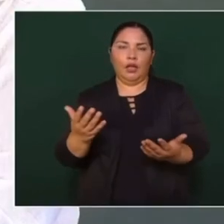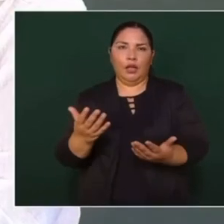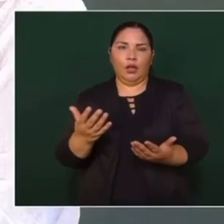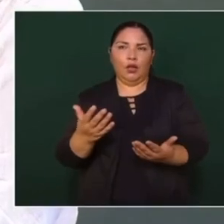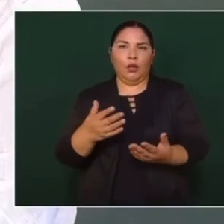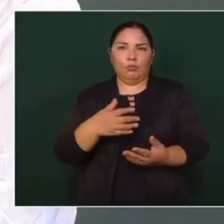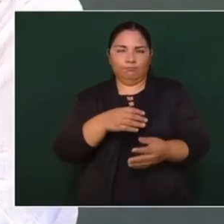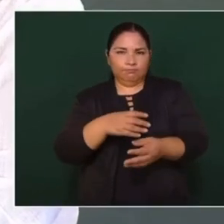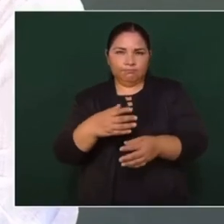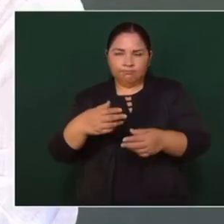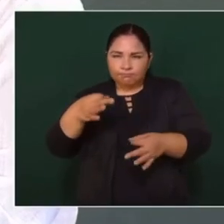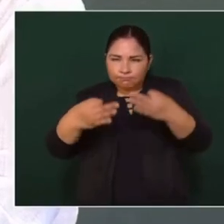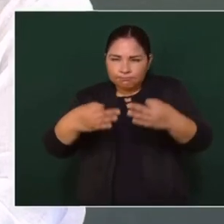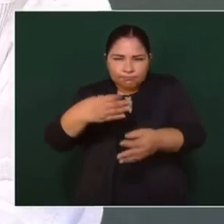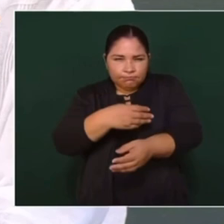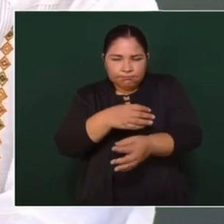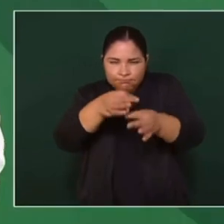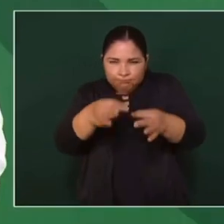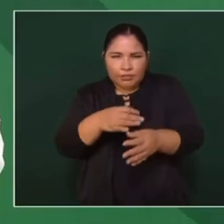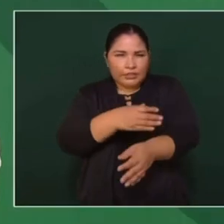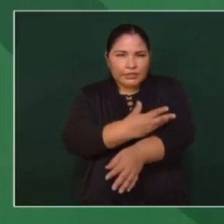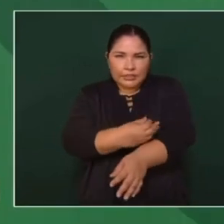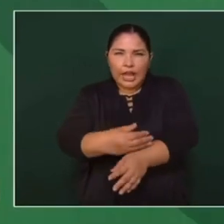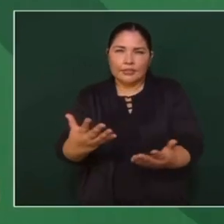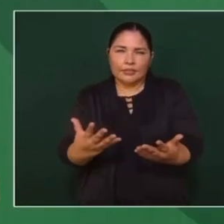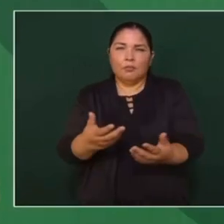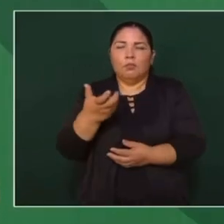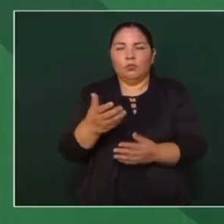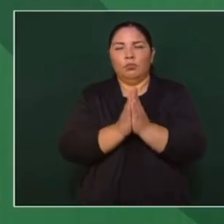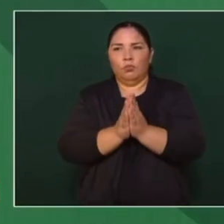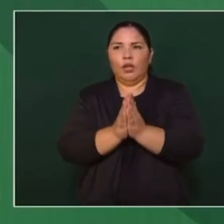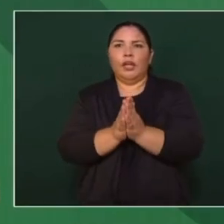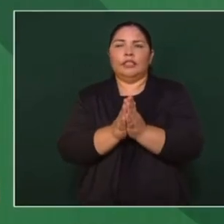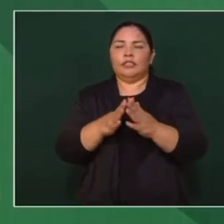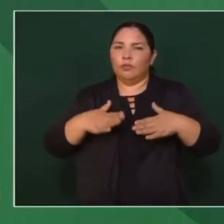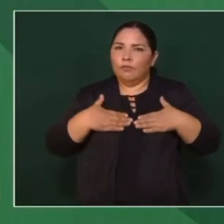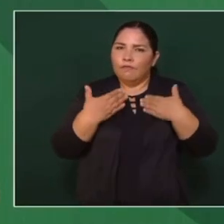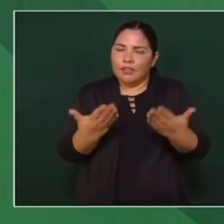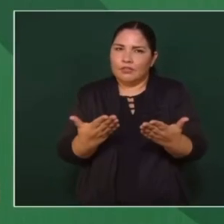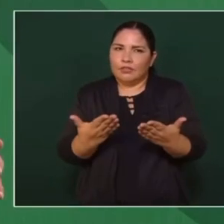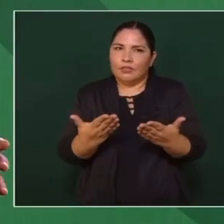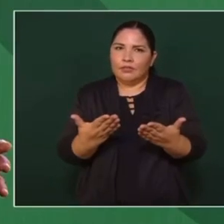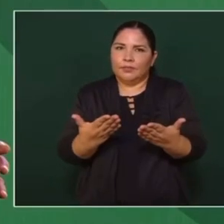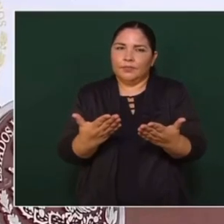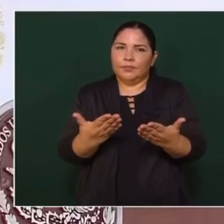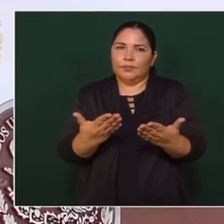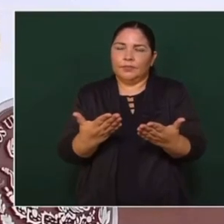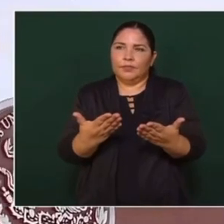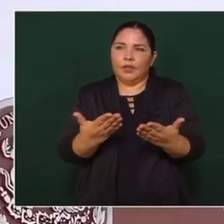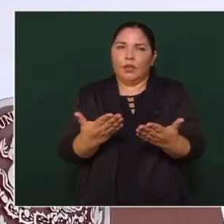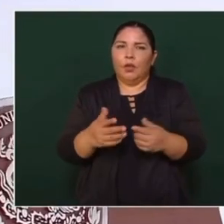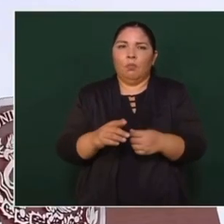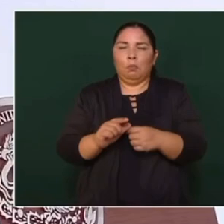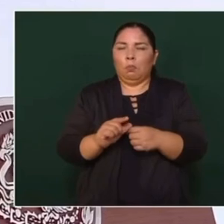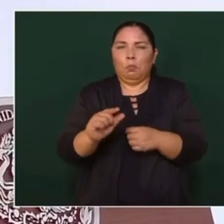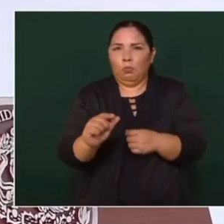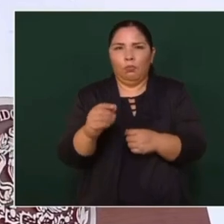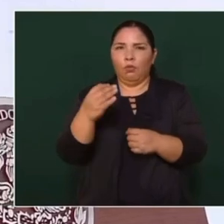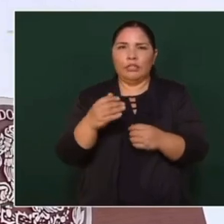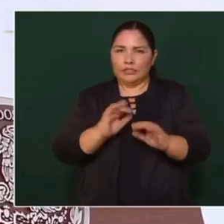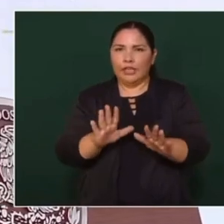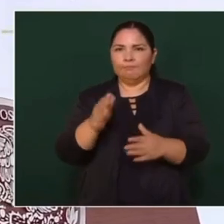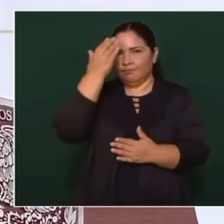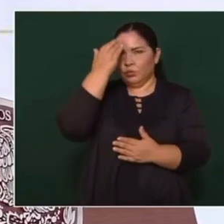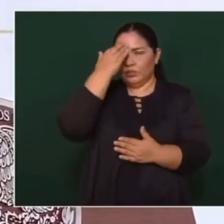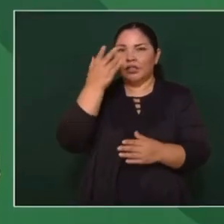llaman el debido proceso por eso yo les pido que se tenga confianza y en poco tiempo podamos